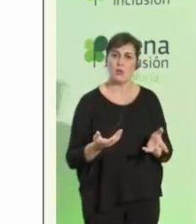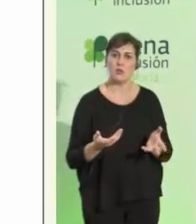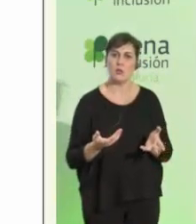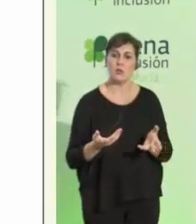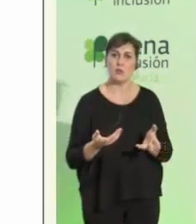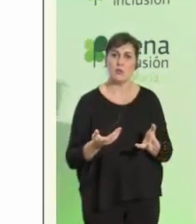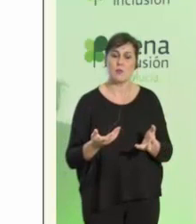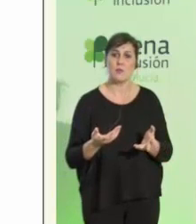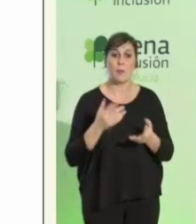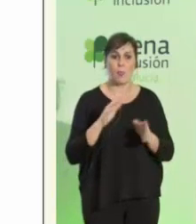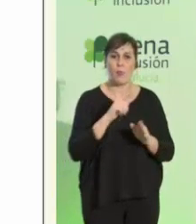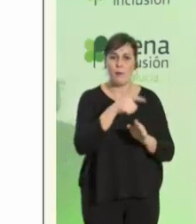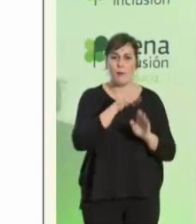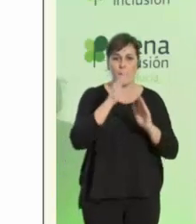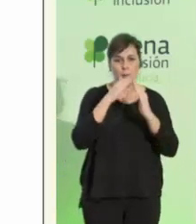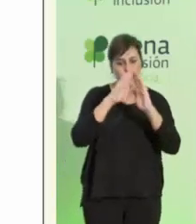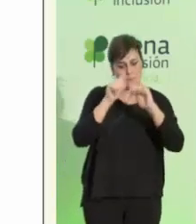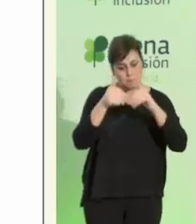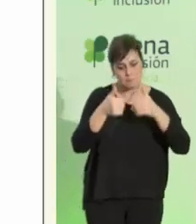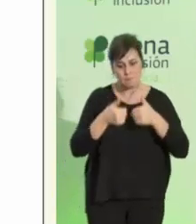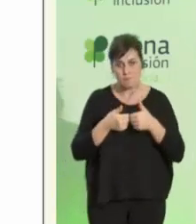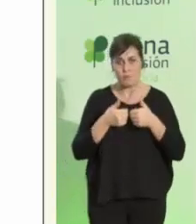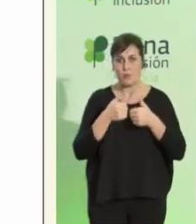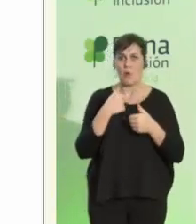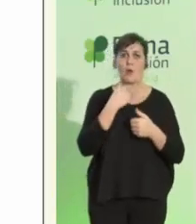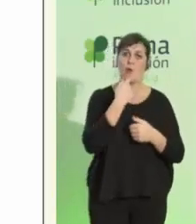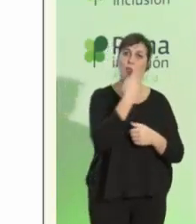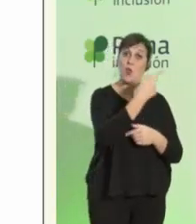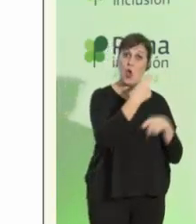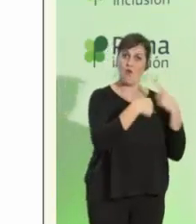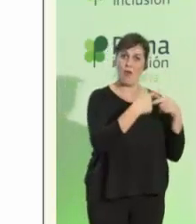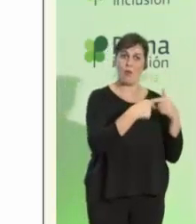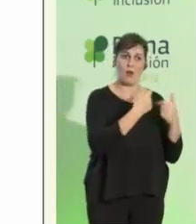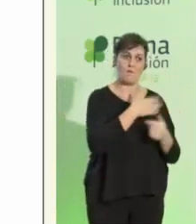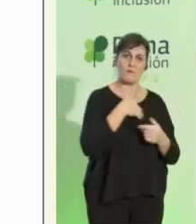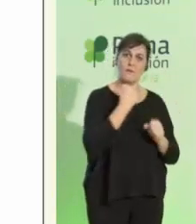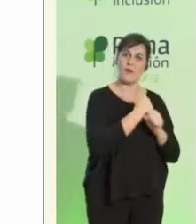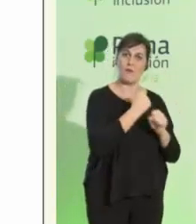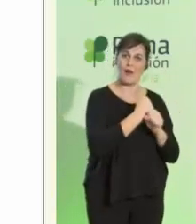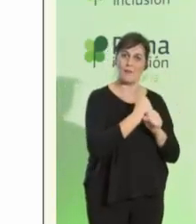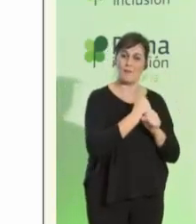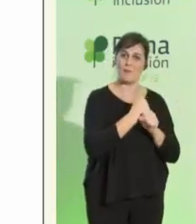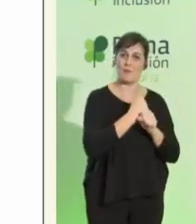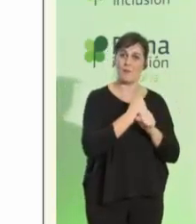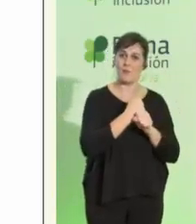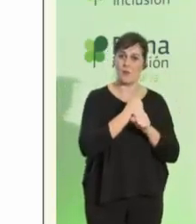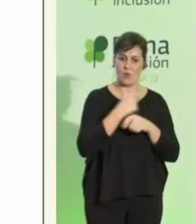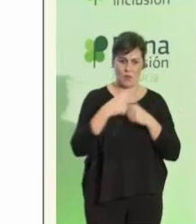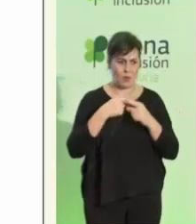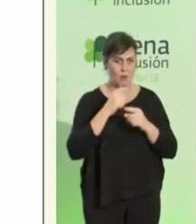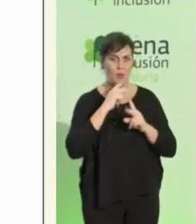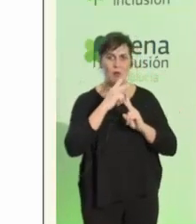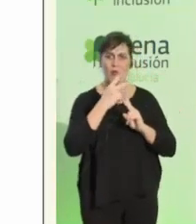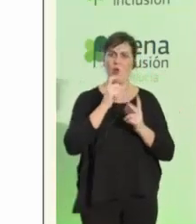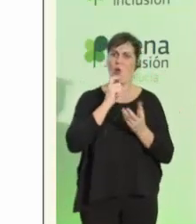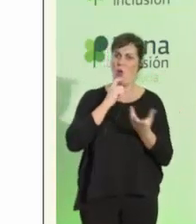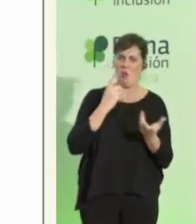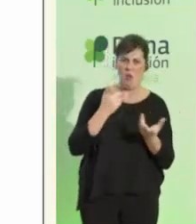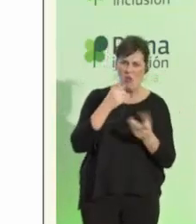se fue a su casa y dijo que quería trabajar. Pero ¿cómo que quieres trabajar? Eso es